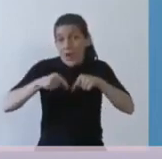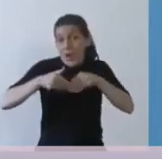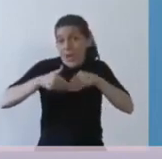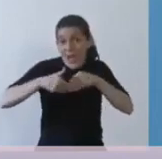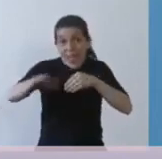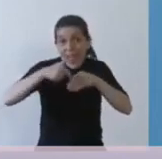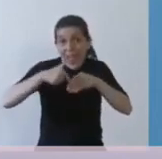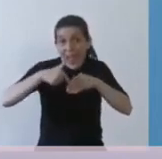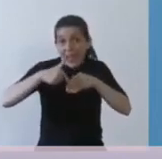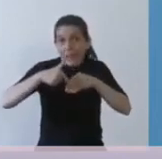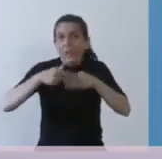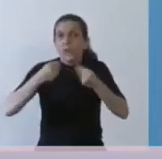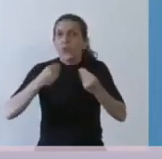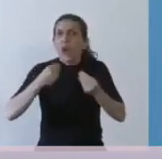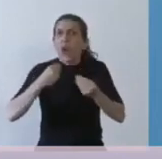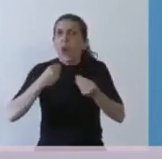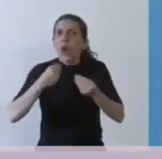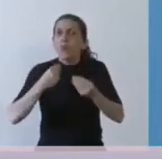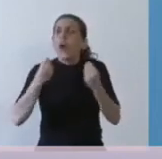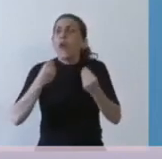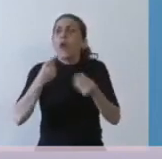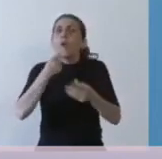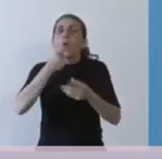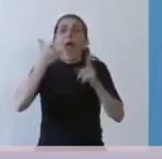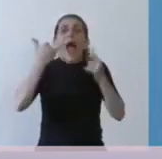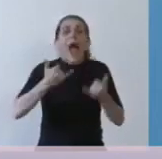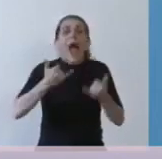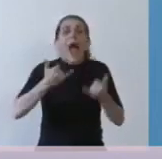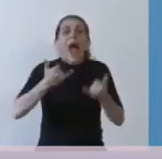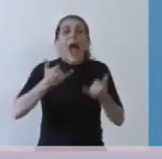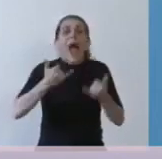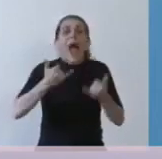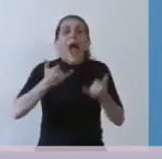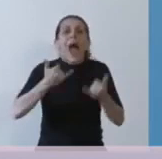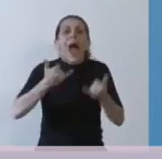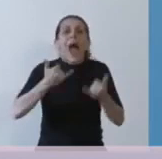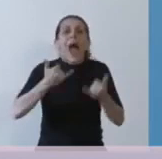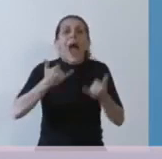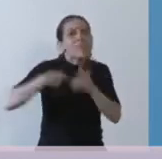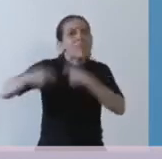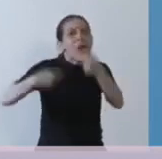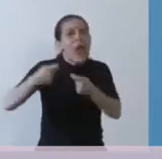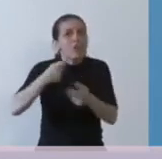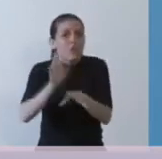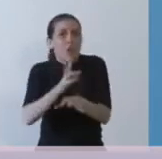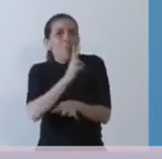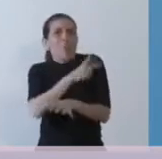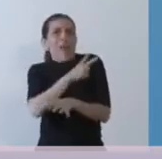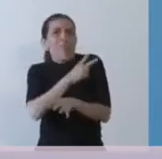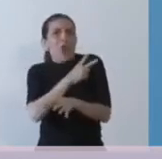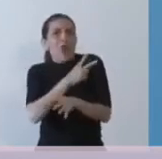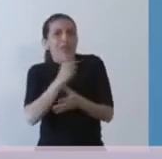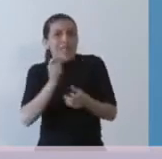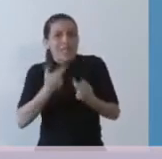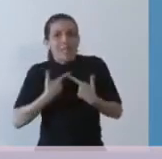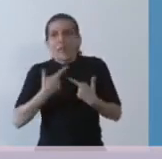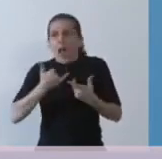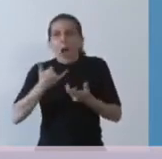eximir temporariamente del pago de contribuciones Patronales a los sectores afectados de forma